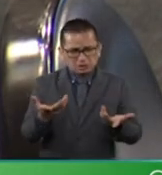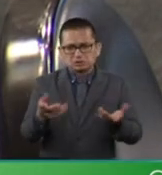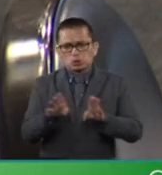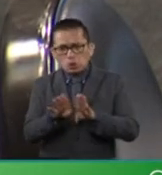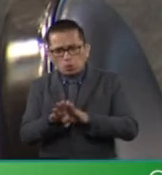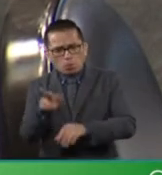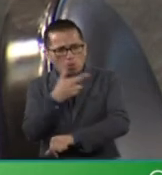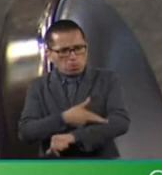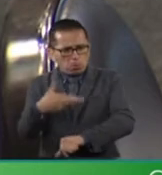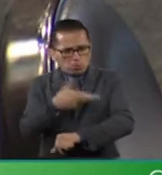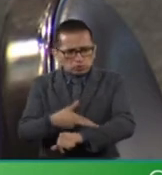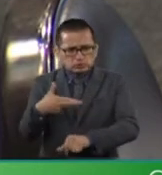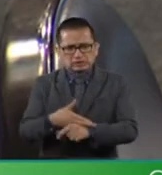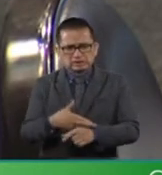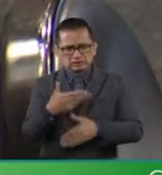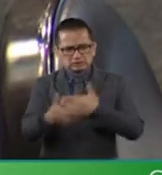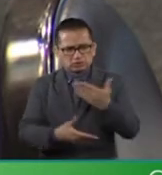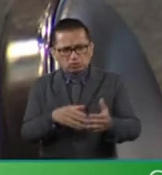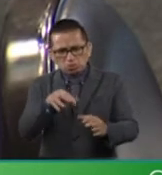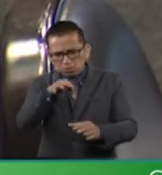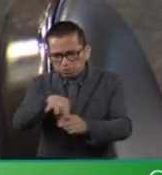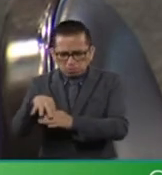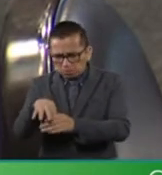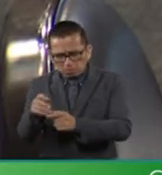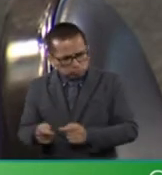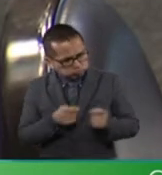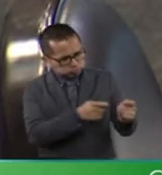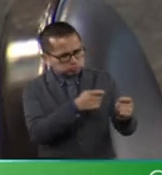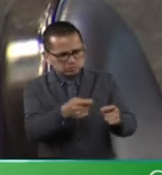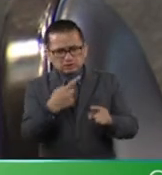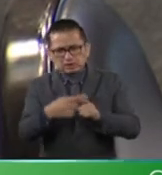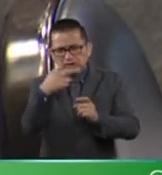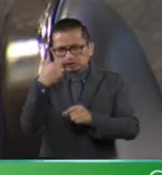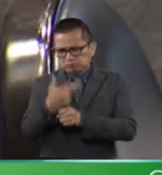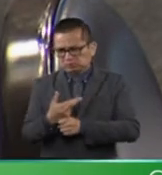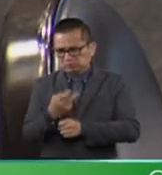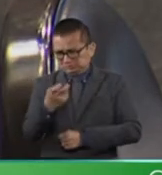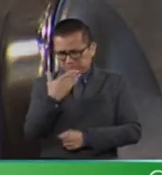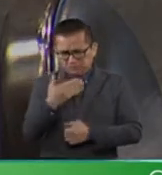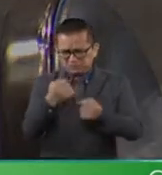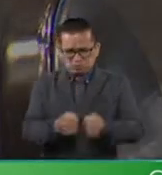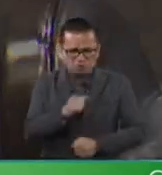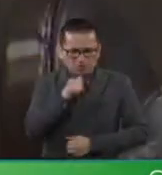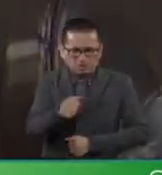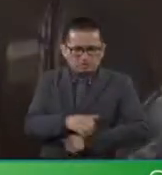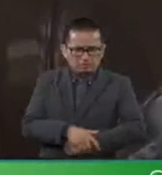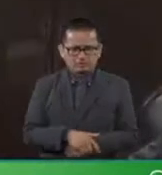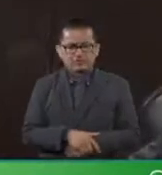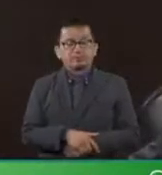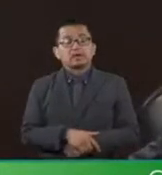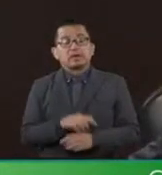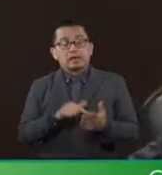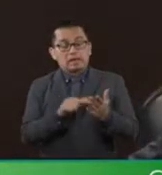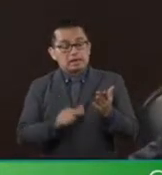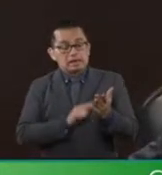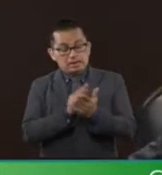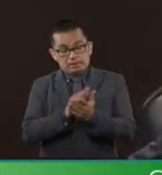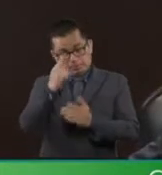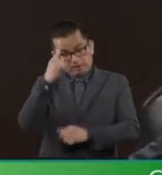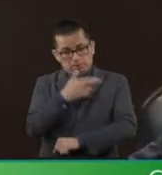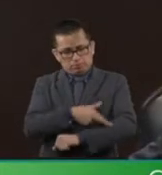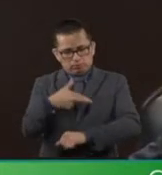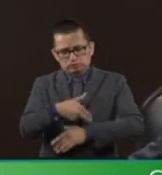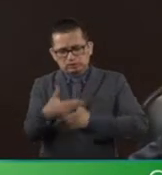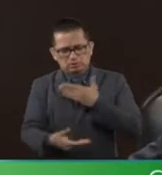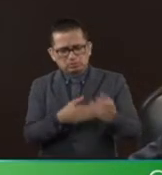juzgadoras. Esta reforma a la Ley de Instituciones y Procedimientos Electorales evidencia el